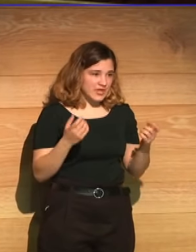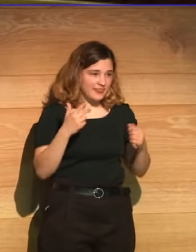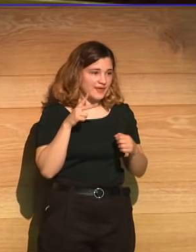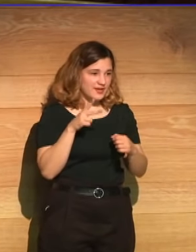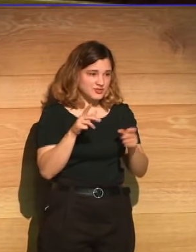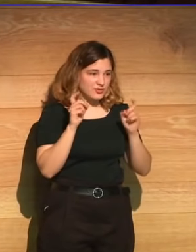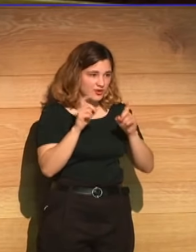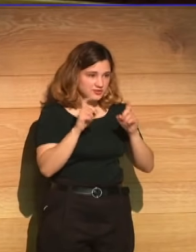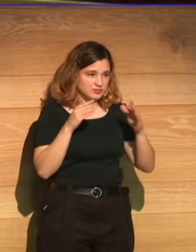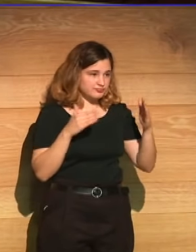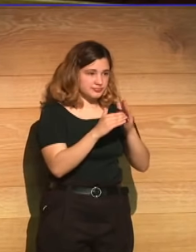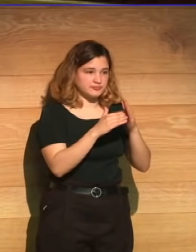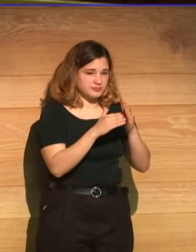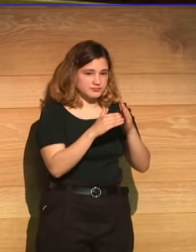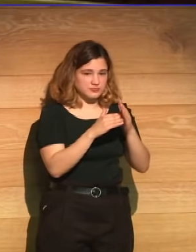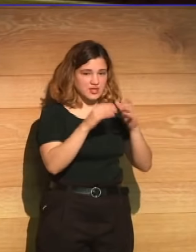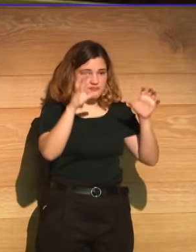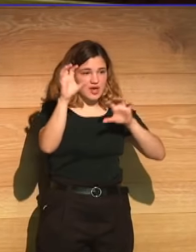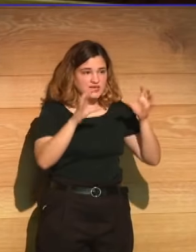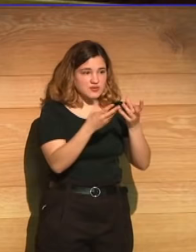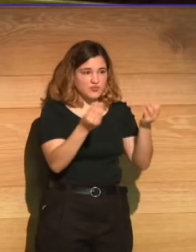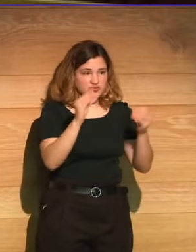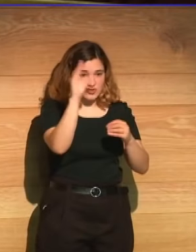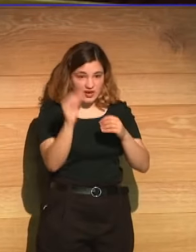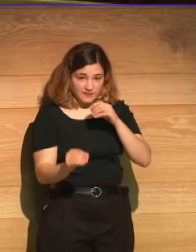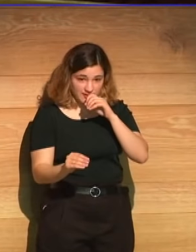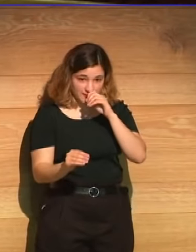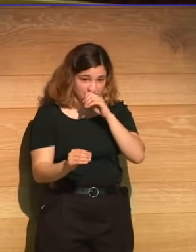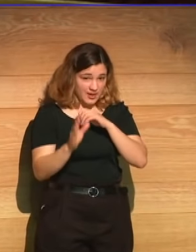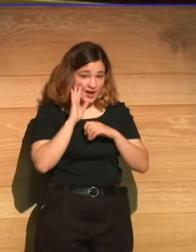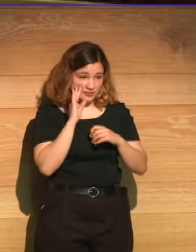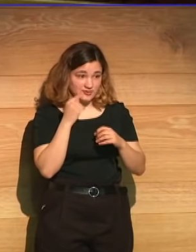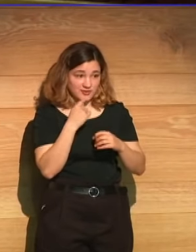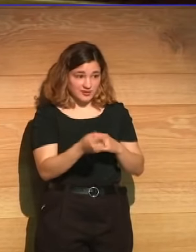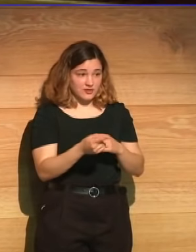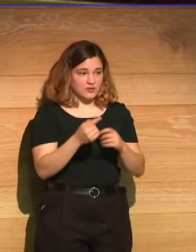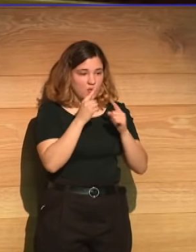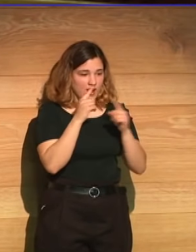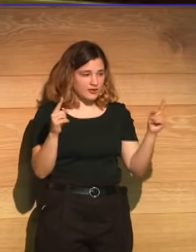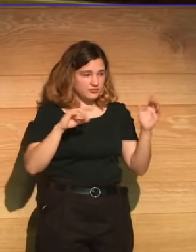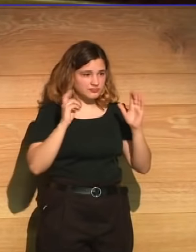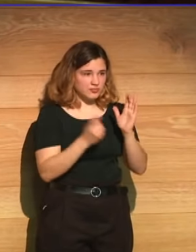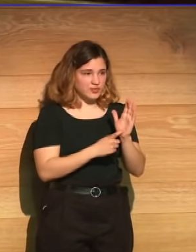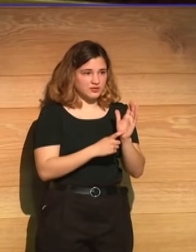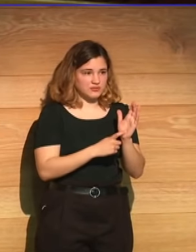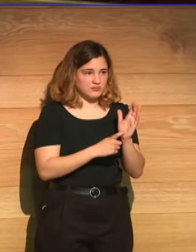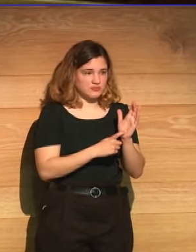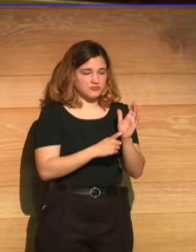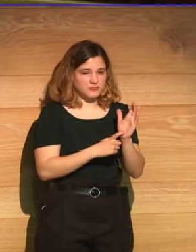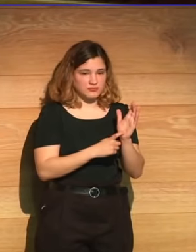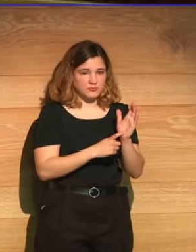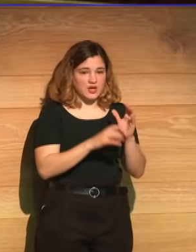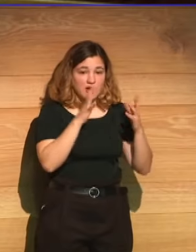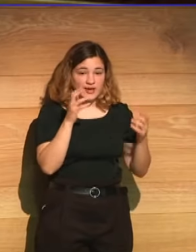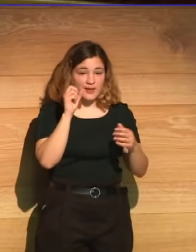derecho a la educación y que muchos países africanos, como ha sido mencionado anteriormente, ha sido durante un año completo. Tenemos